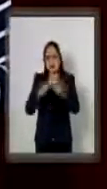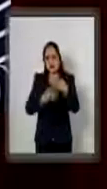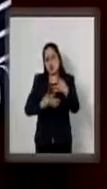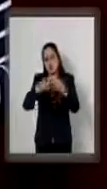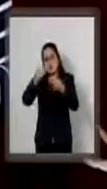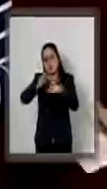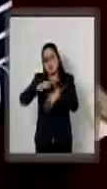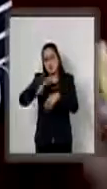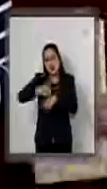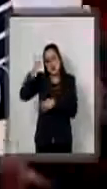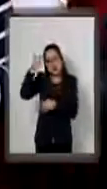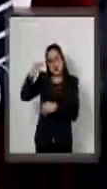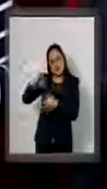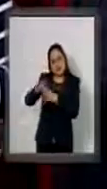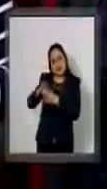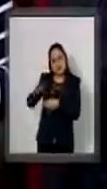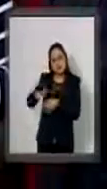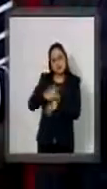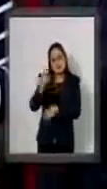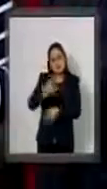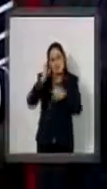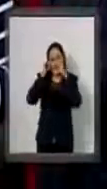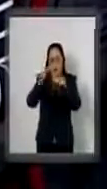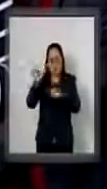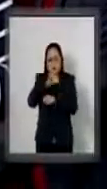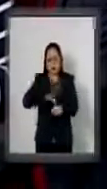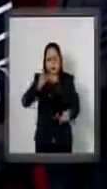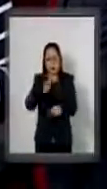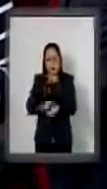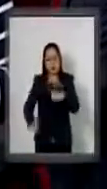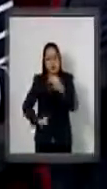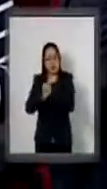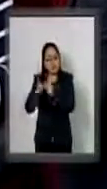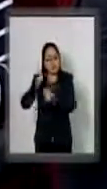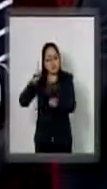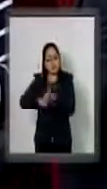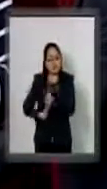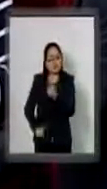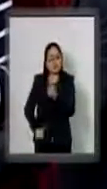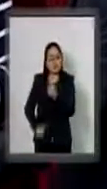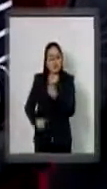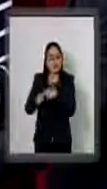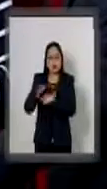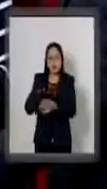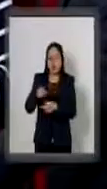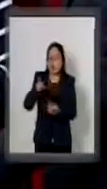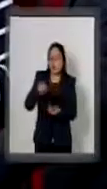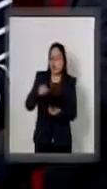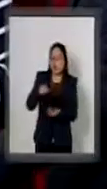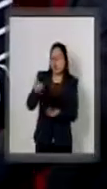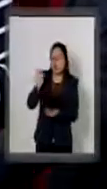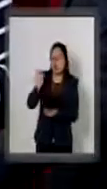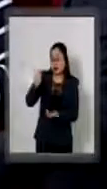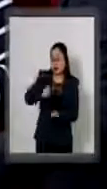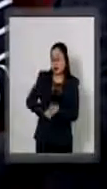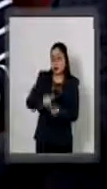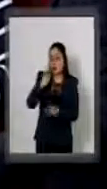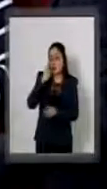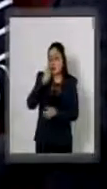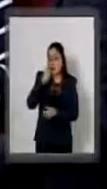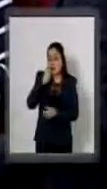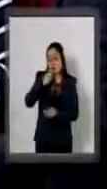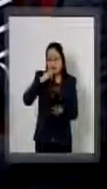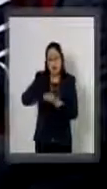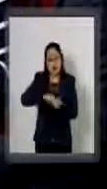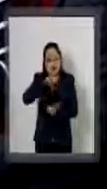entre otras razones, porque no hemos atendido el problema fundamental de no tener las corporaciones